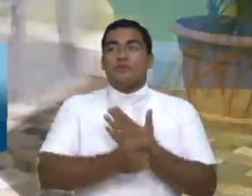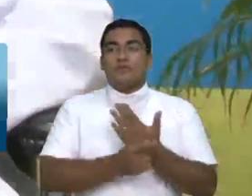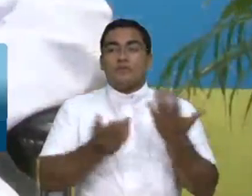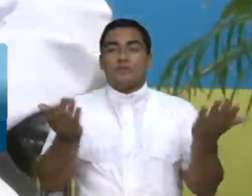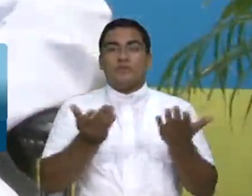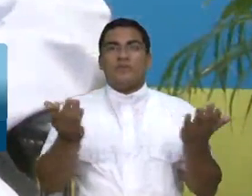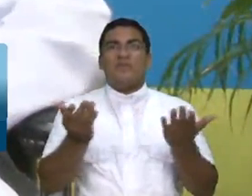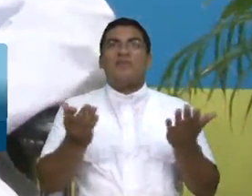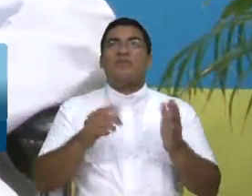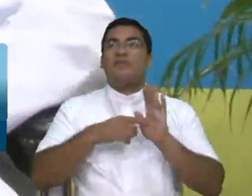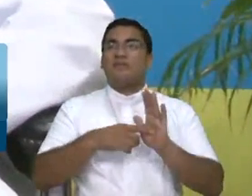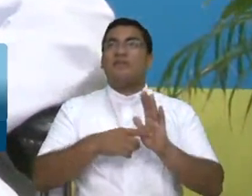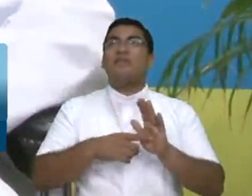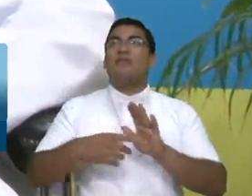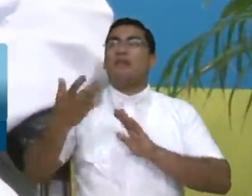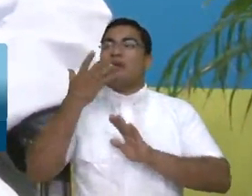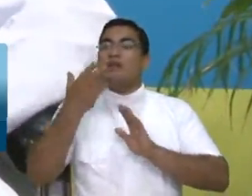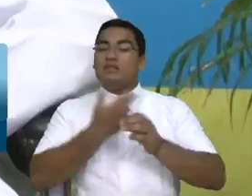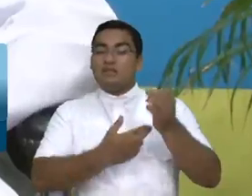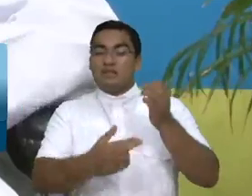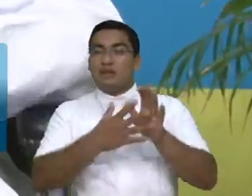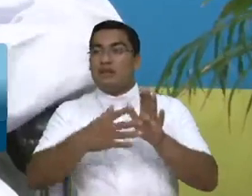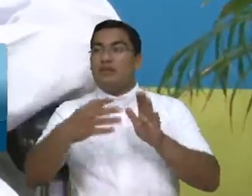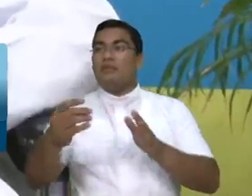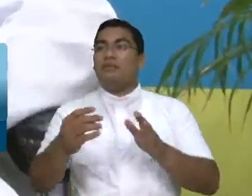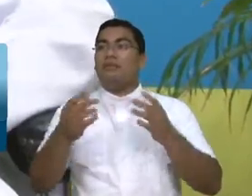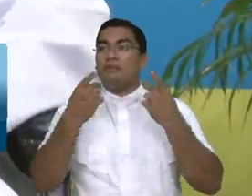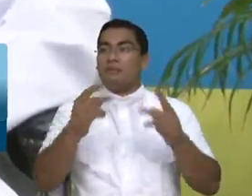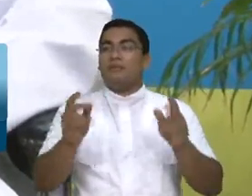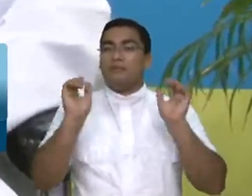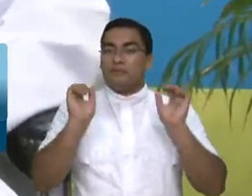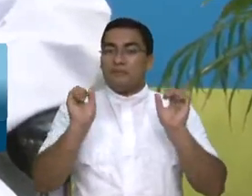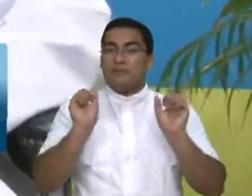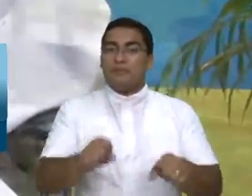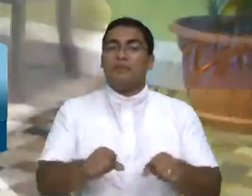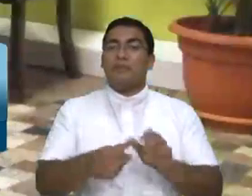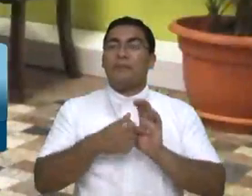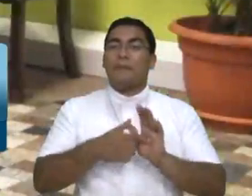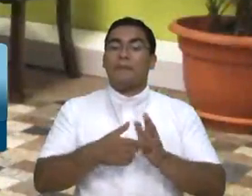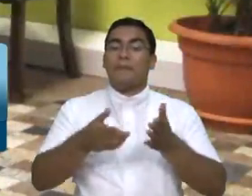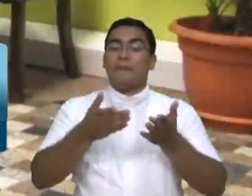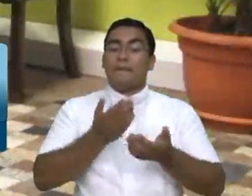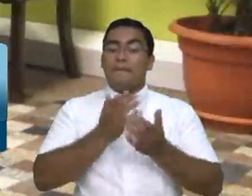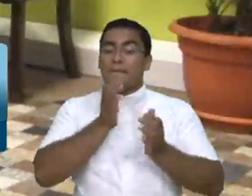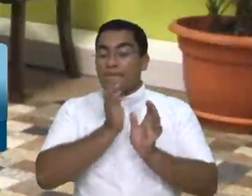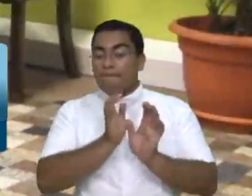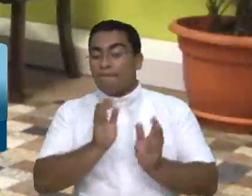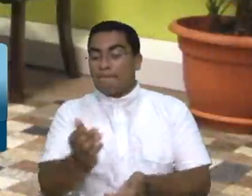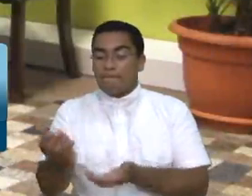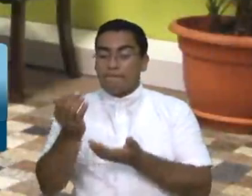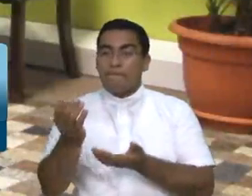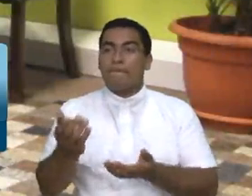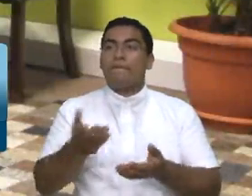no transmitirla. La hemofilia no se transmite a través de la sangre, es genética. ¿Se puede detectar en el momento del nacimiento del niño o la niña? Sí, claro,